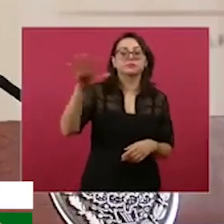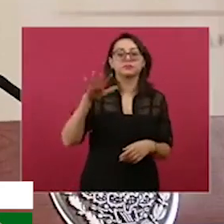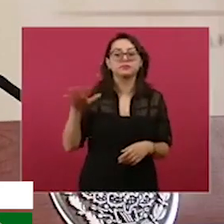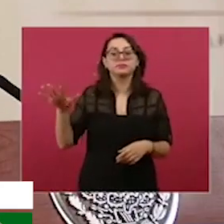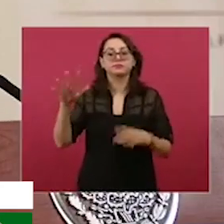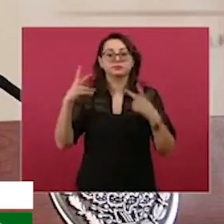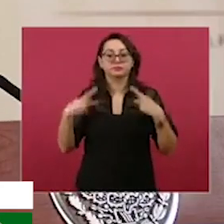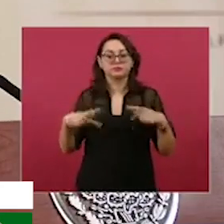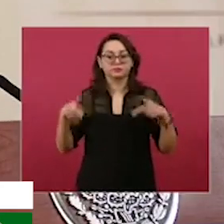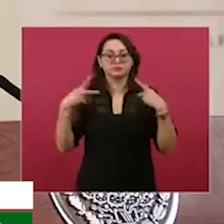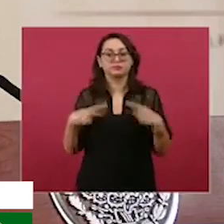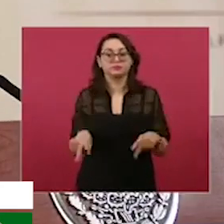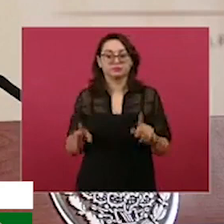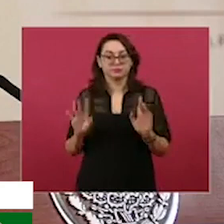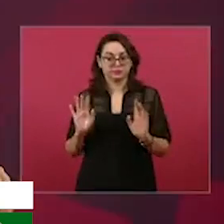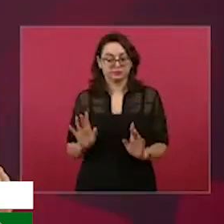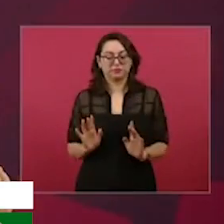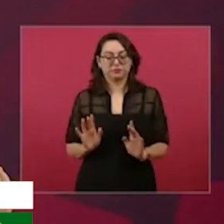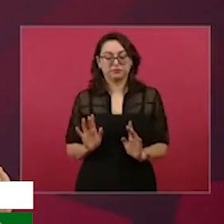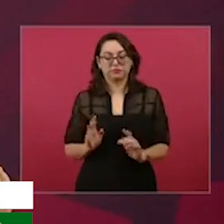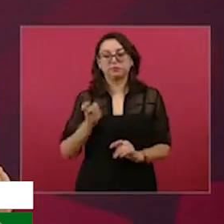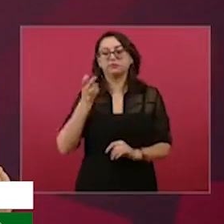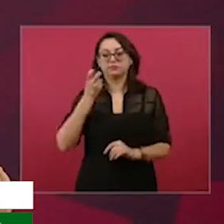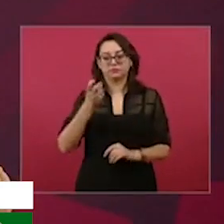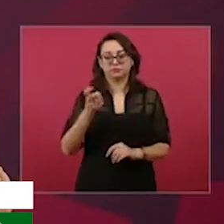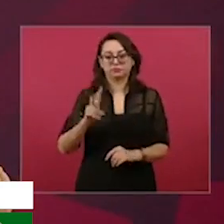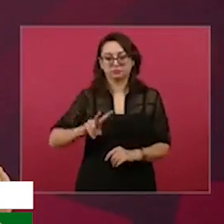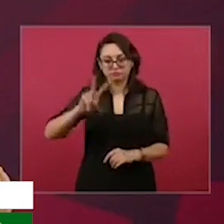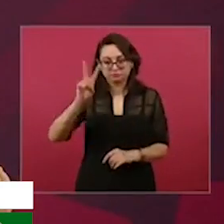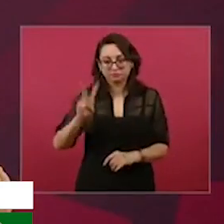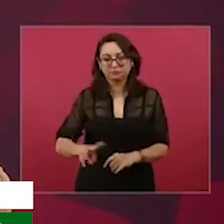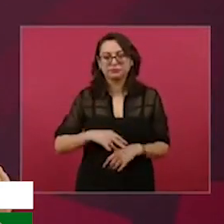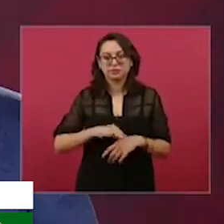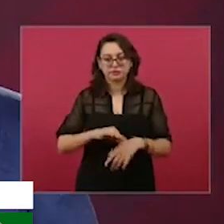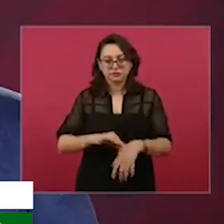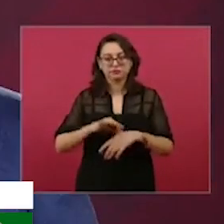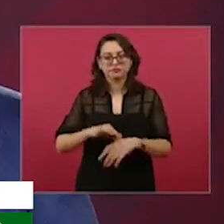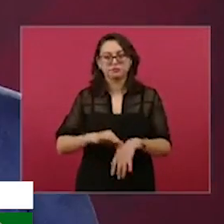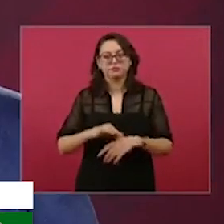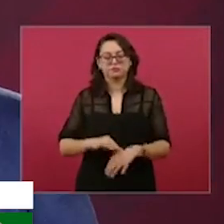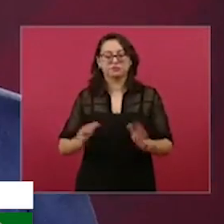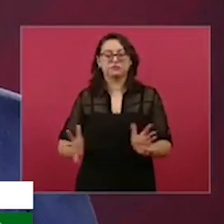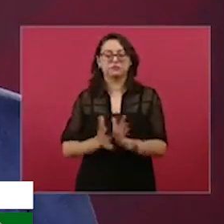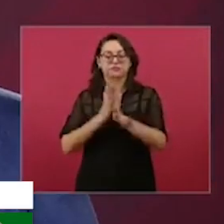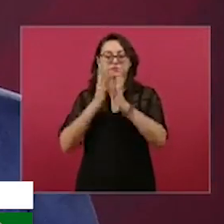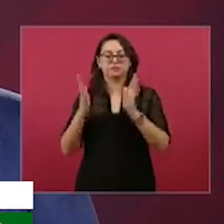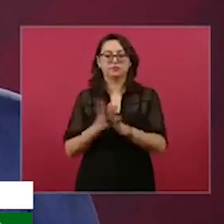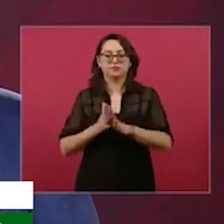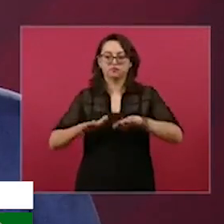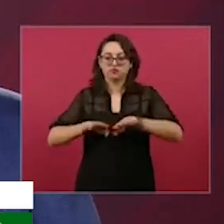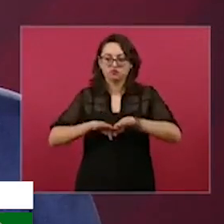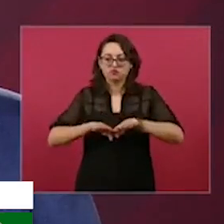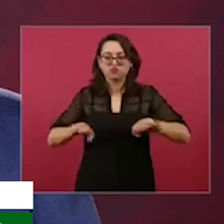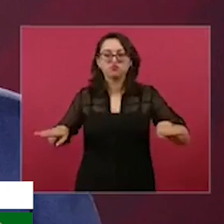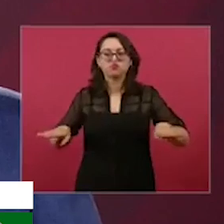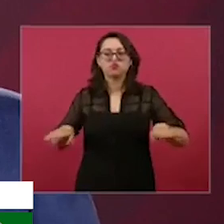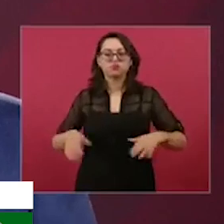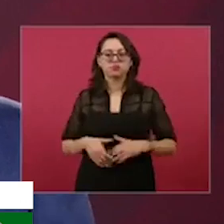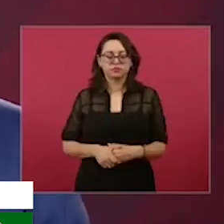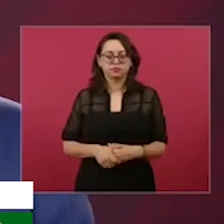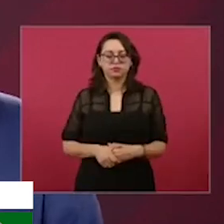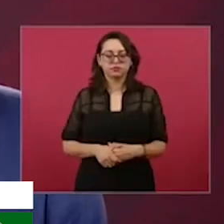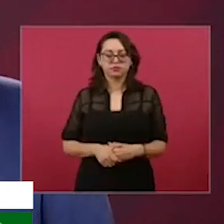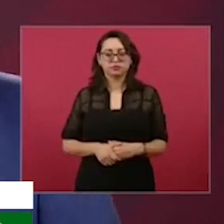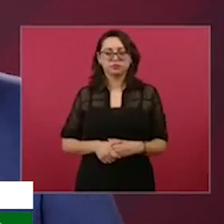López Obrador se refirió a la propuesta de Marcelo Ebrard de invitar a su hijo Andrés como titular de la Secretaría de la 4T.